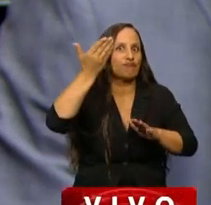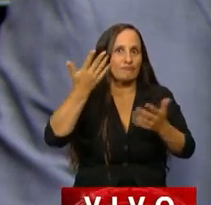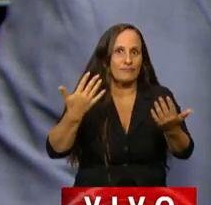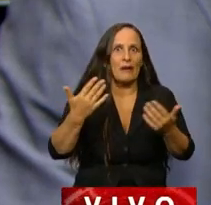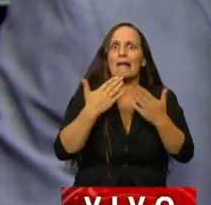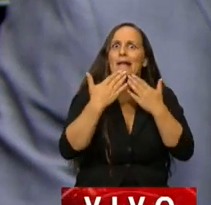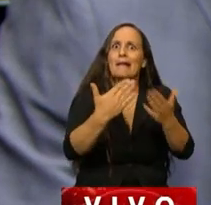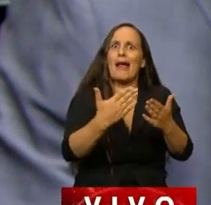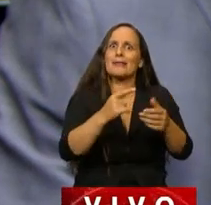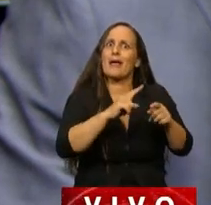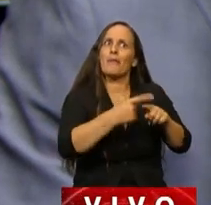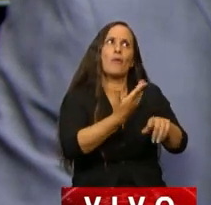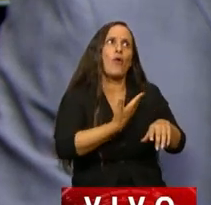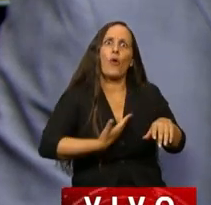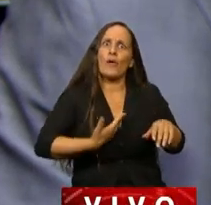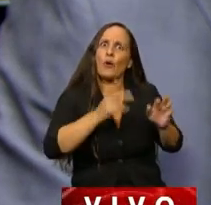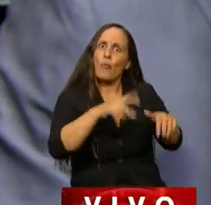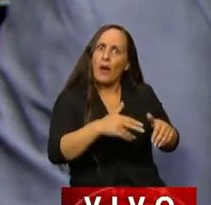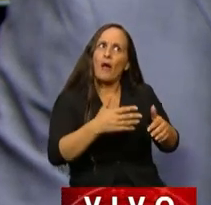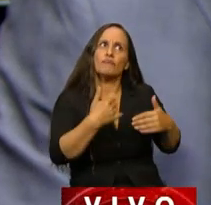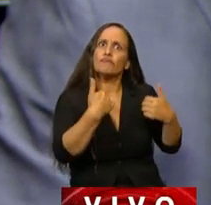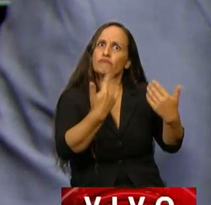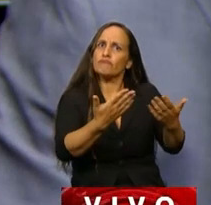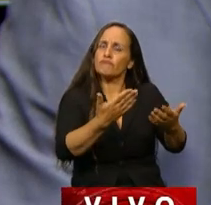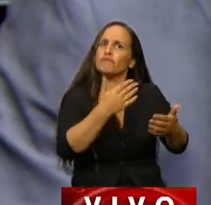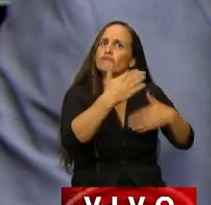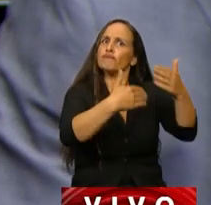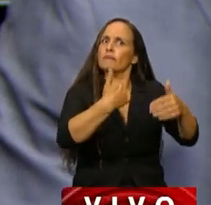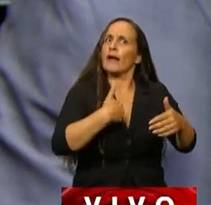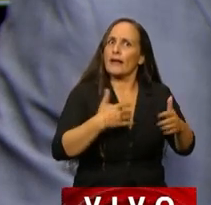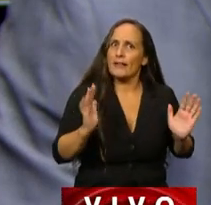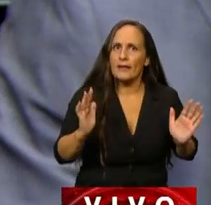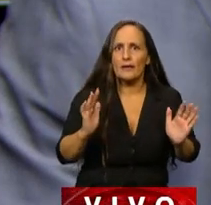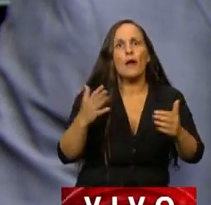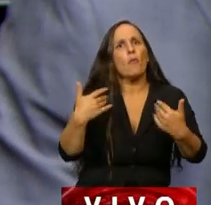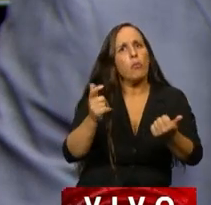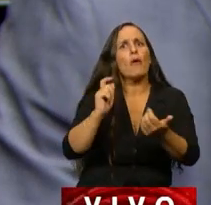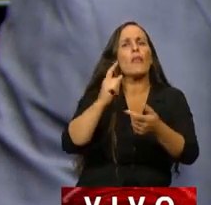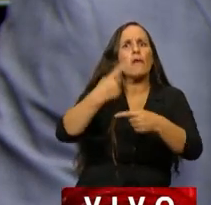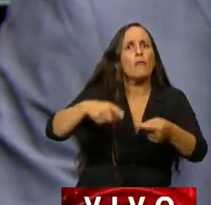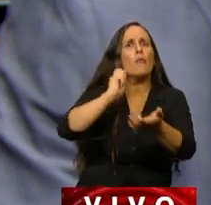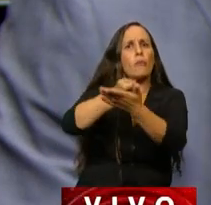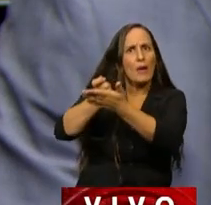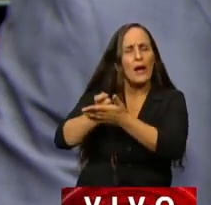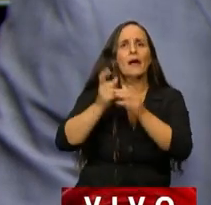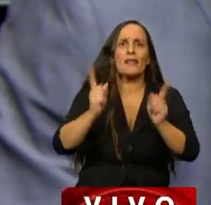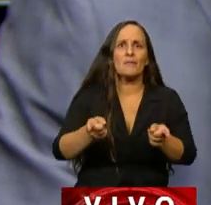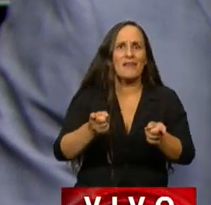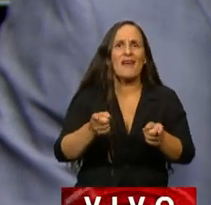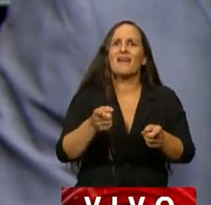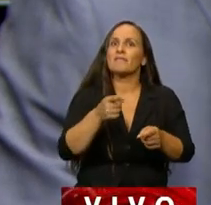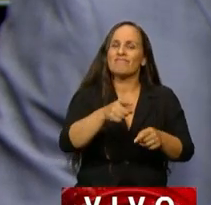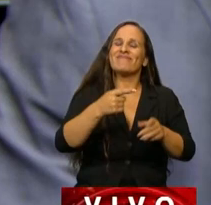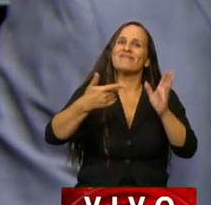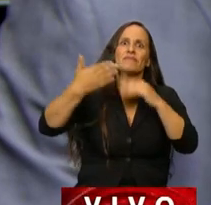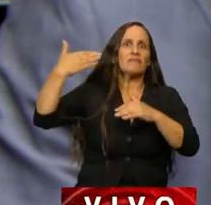nuestro gobierno aplicó, pagar nuestros compromisos como Estado-Nación. Todo esto que se logró es